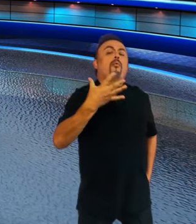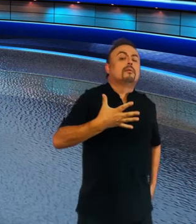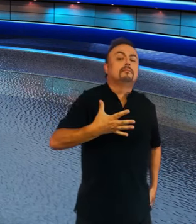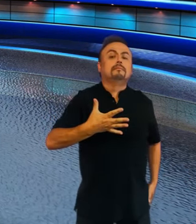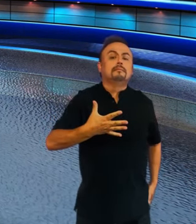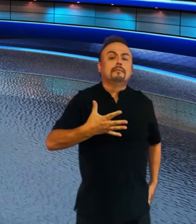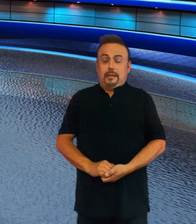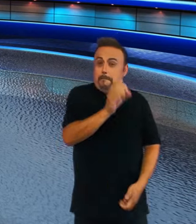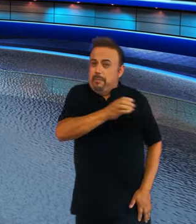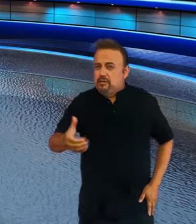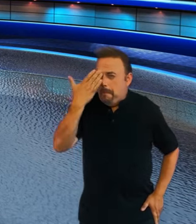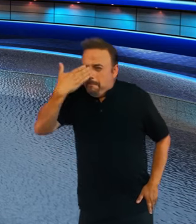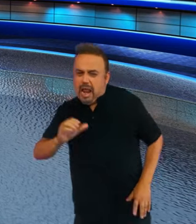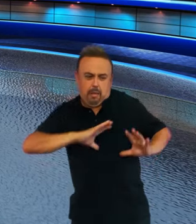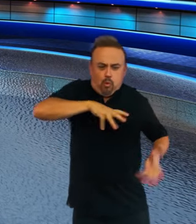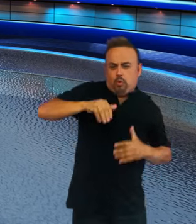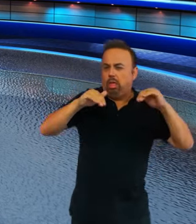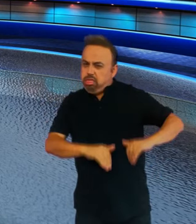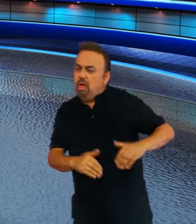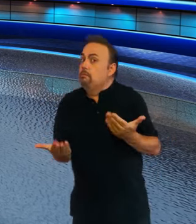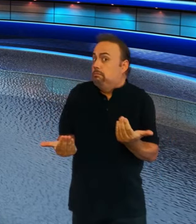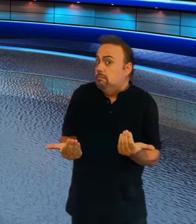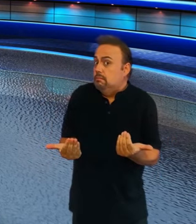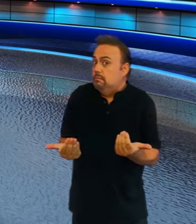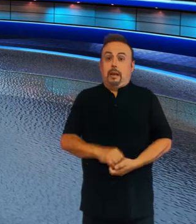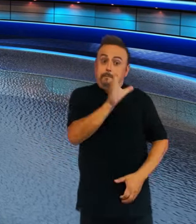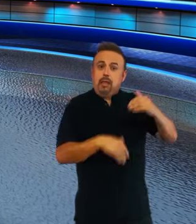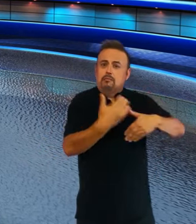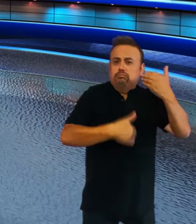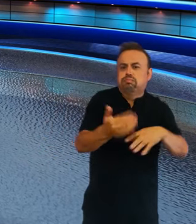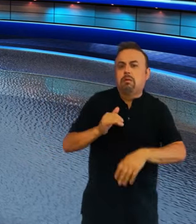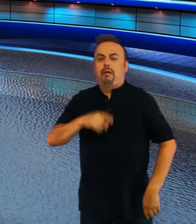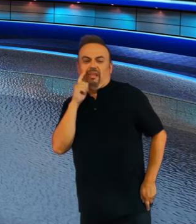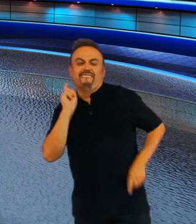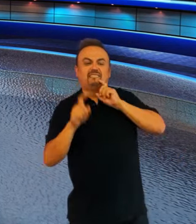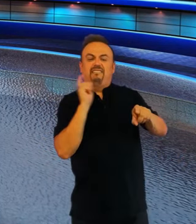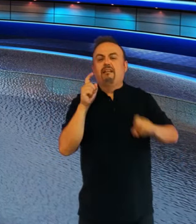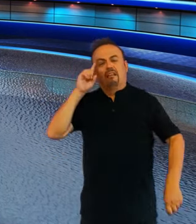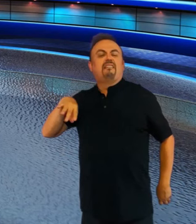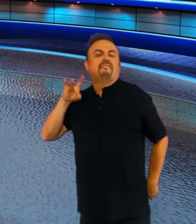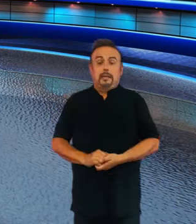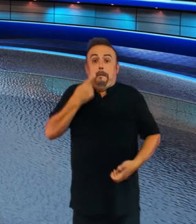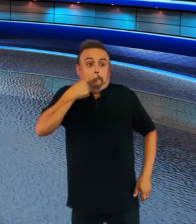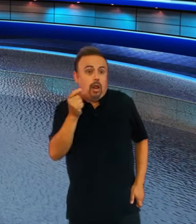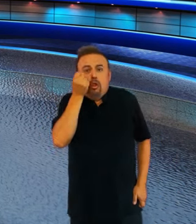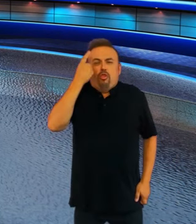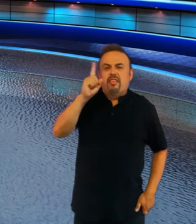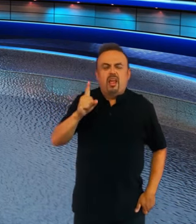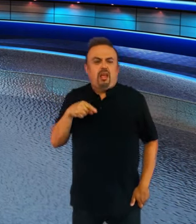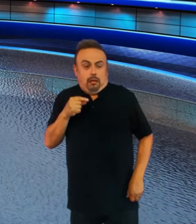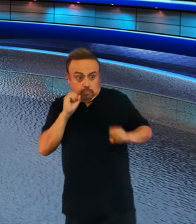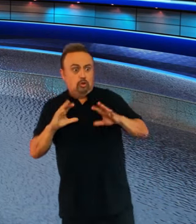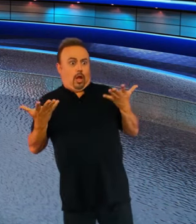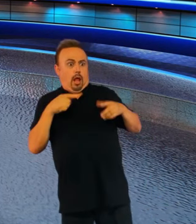Esta pureza pudiste encontrar en aguas que nacen del fondo. Por eso la hierba crece tan mala, poder curativo supongo. Manos y ojos apuntan al hombre como sabiéndolo todo, pero